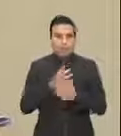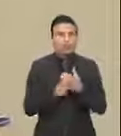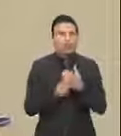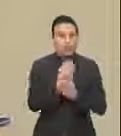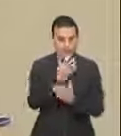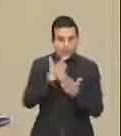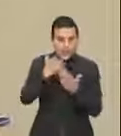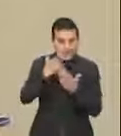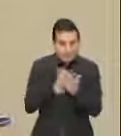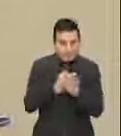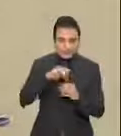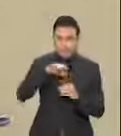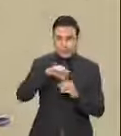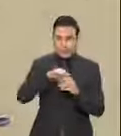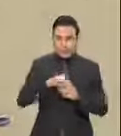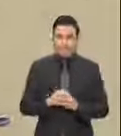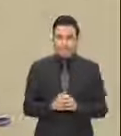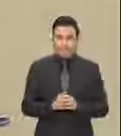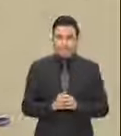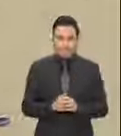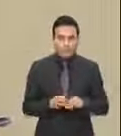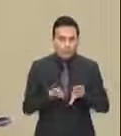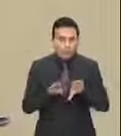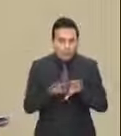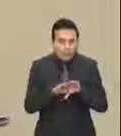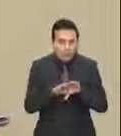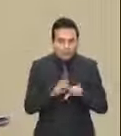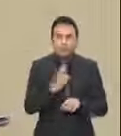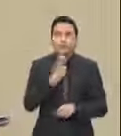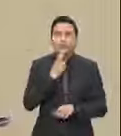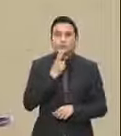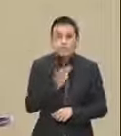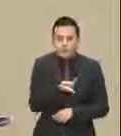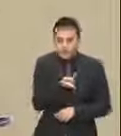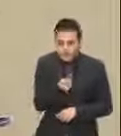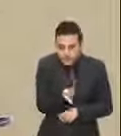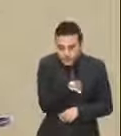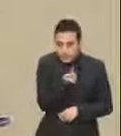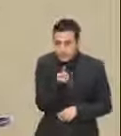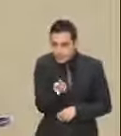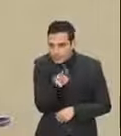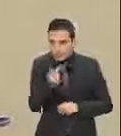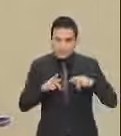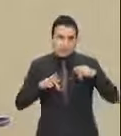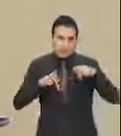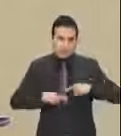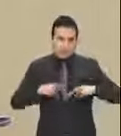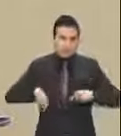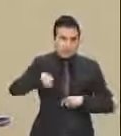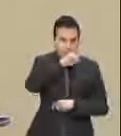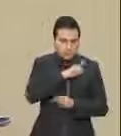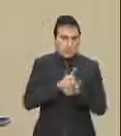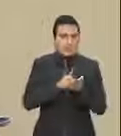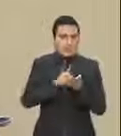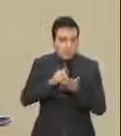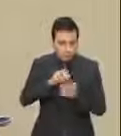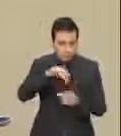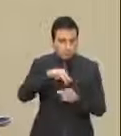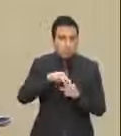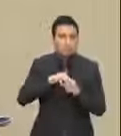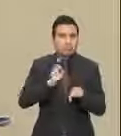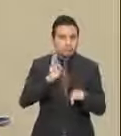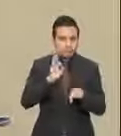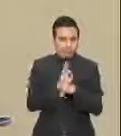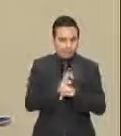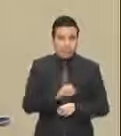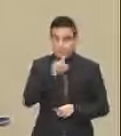cero mediante la aplicación de una técnica censal que garantizará el derecho universal al sufragio transparentar a la logística de las